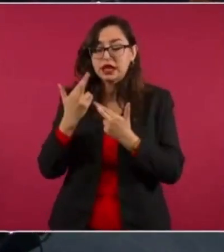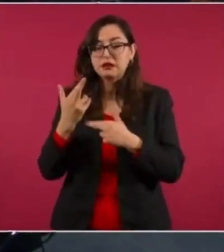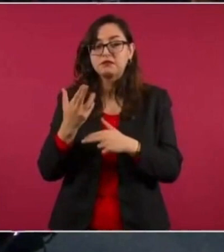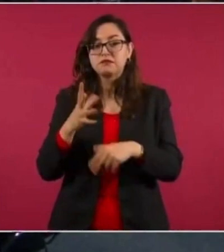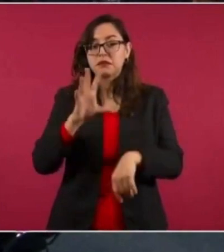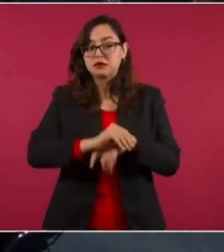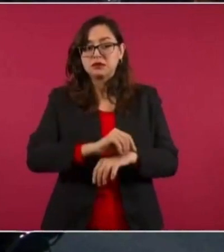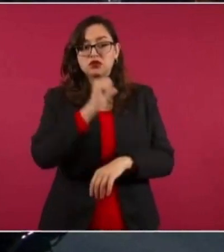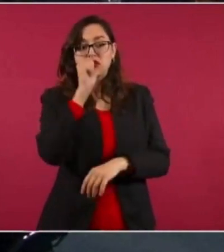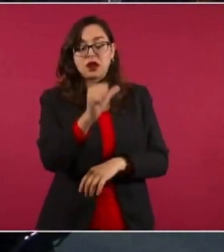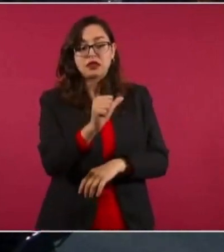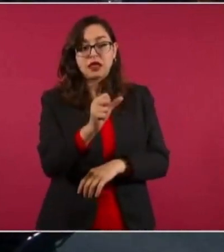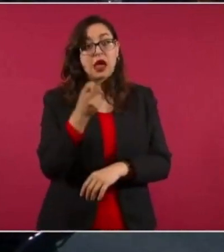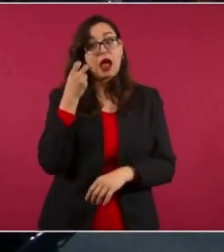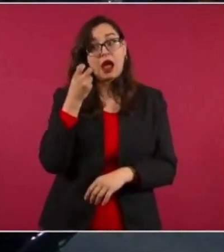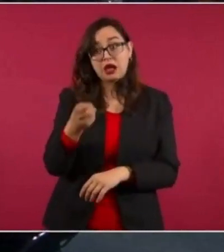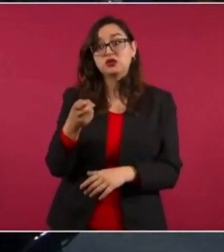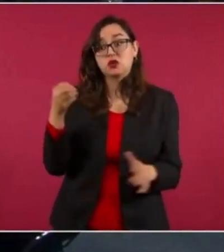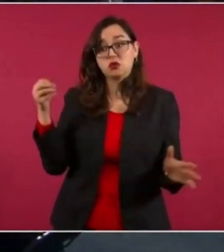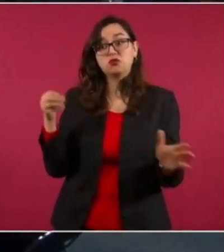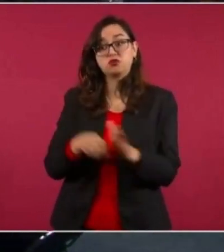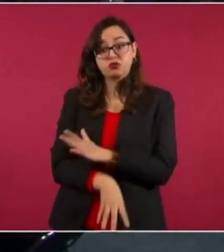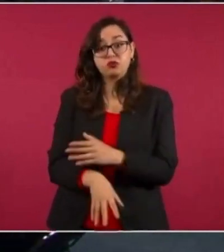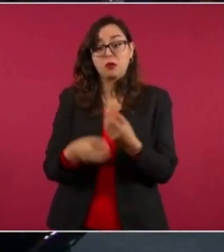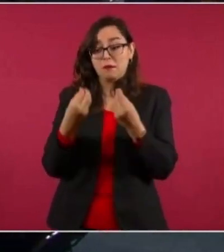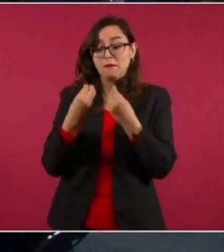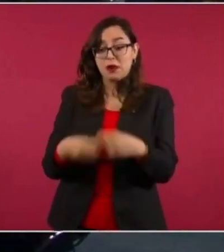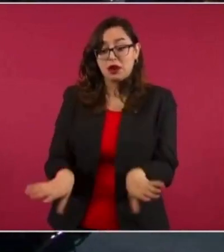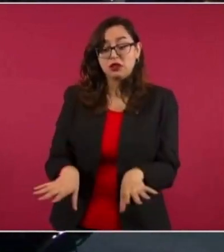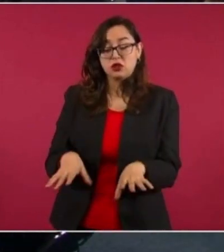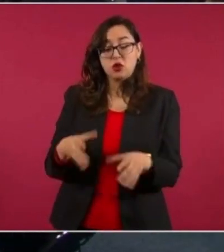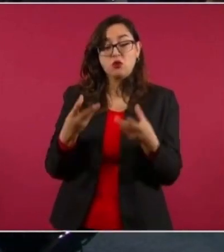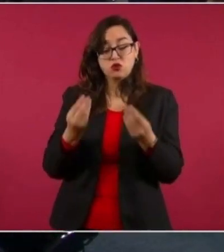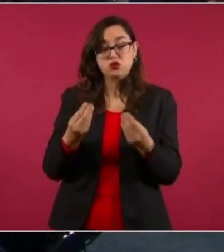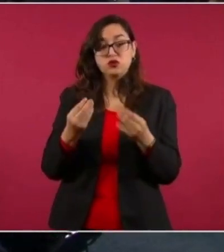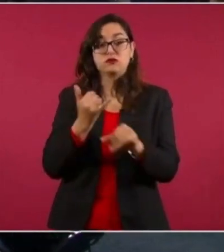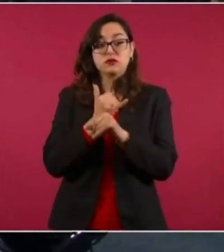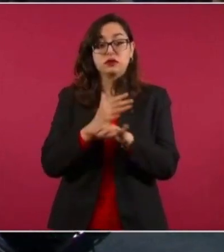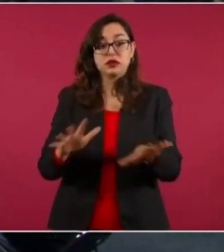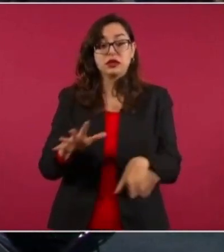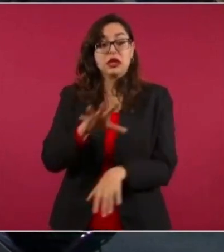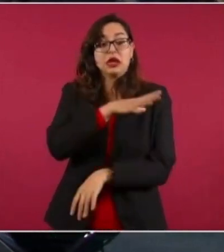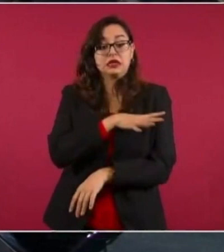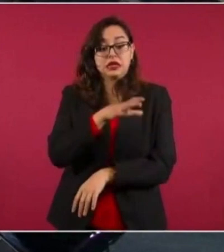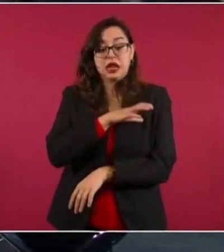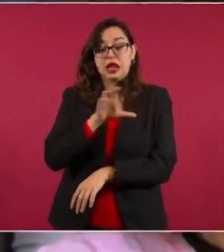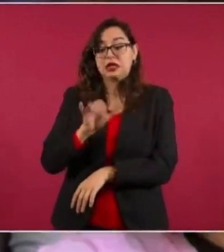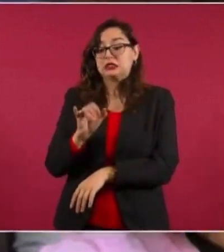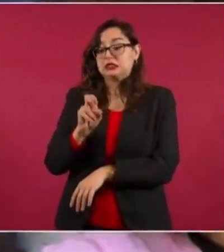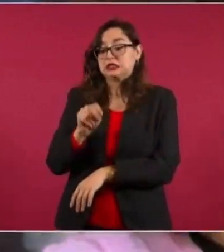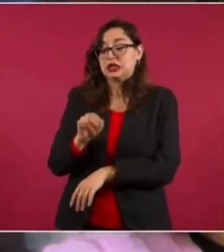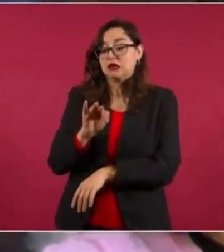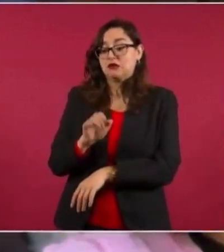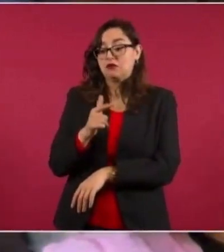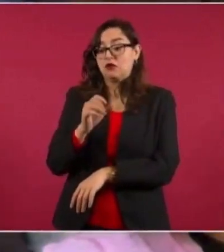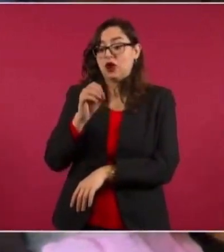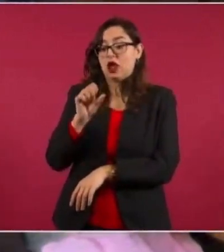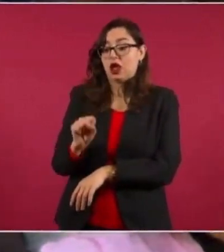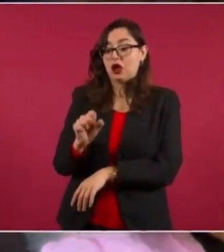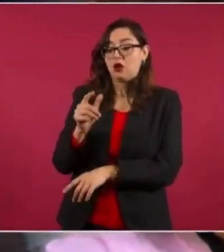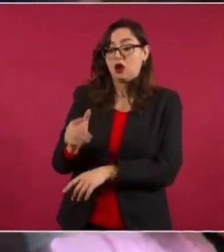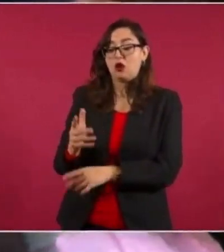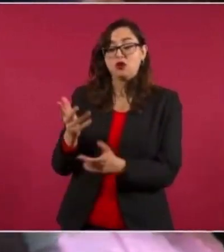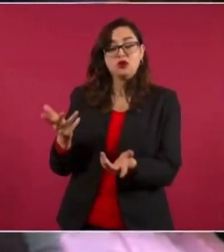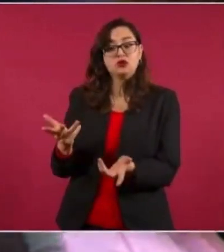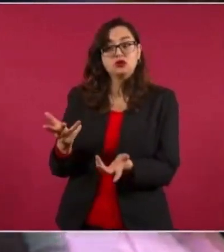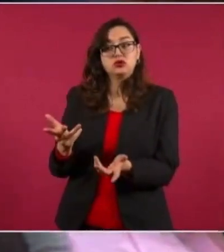fue clave, sí, en el ocultamiento, y ahí quien mandaba era el general Cienfuegos, y a ese sí pareciera que no se puede hablar de